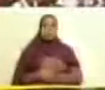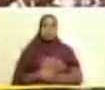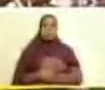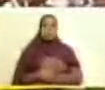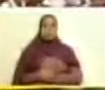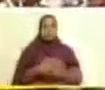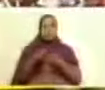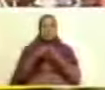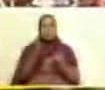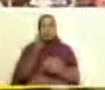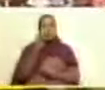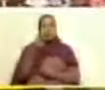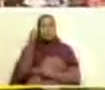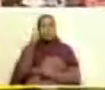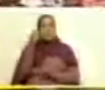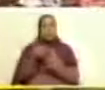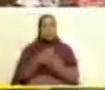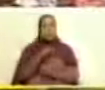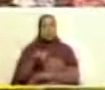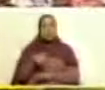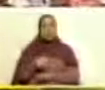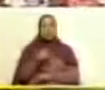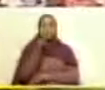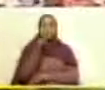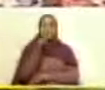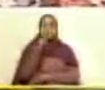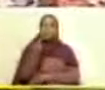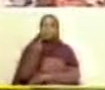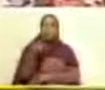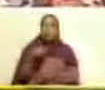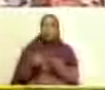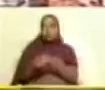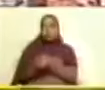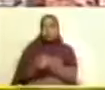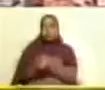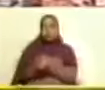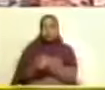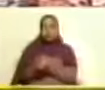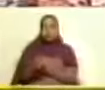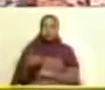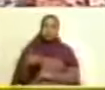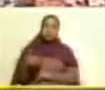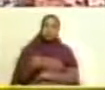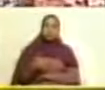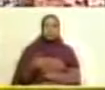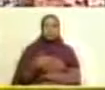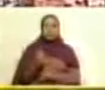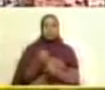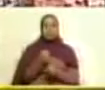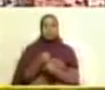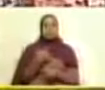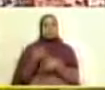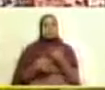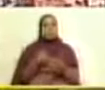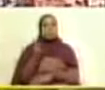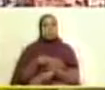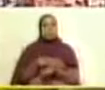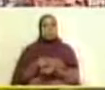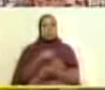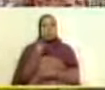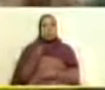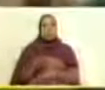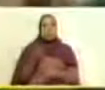Todos hemos visto videos de cómo nuestros peces, las tortugas, todos los animales marinos, acuáticos, se están